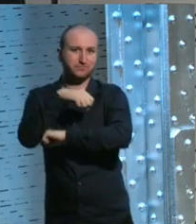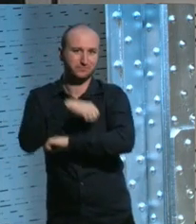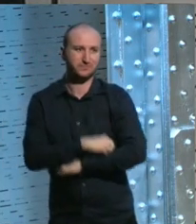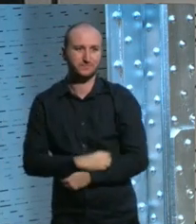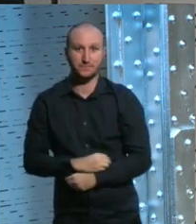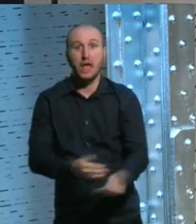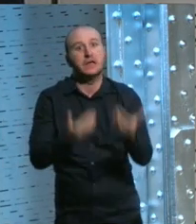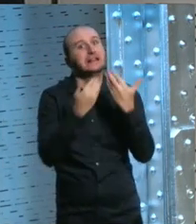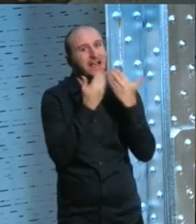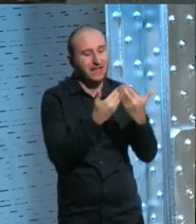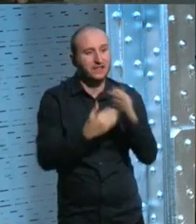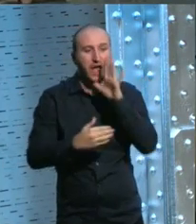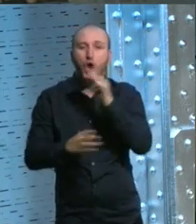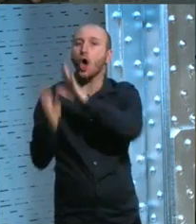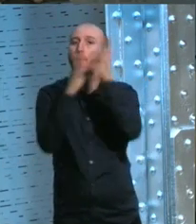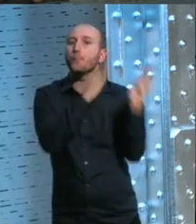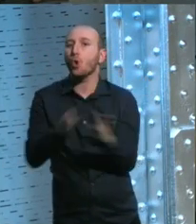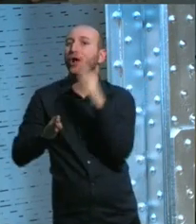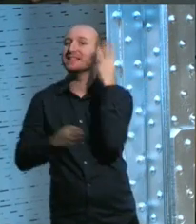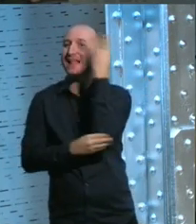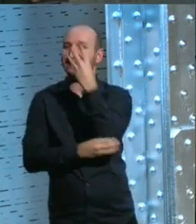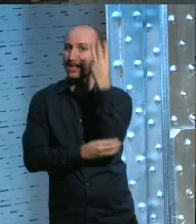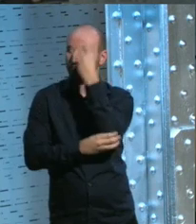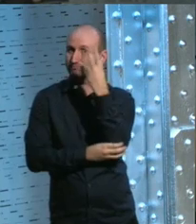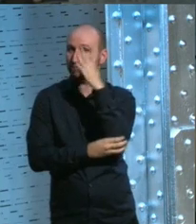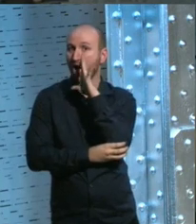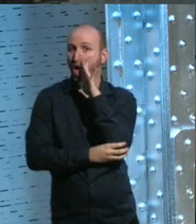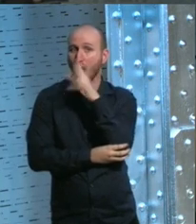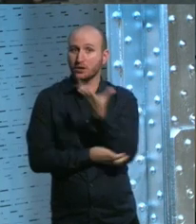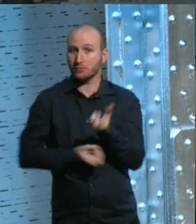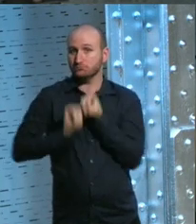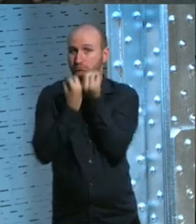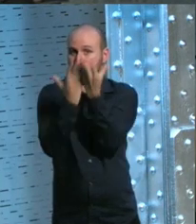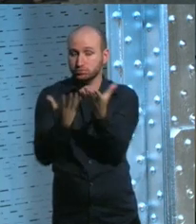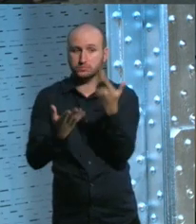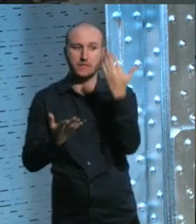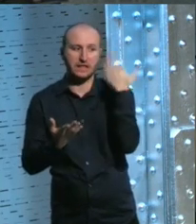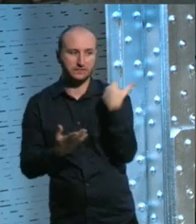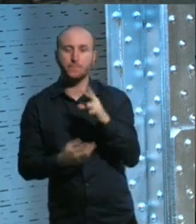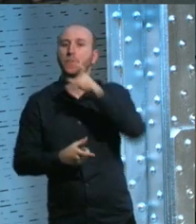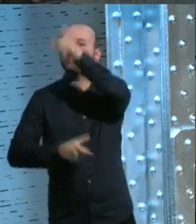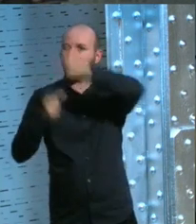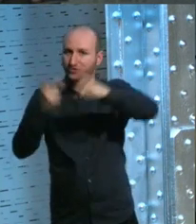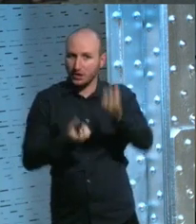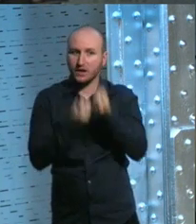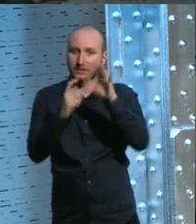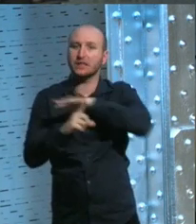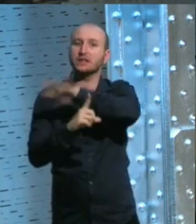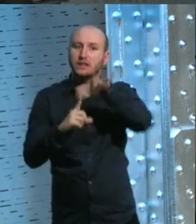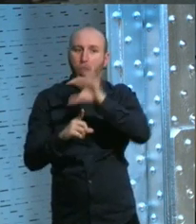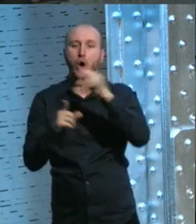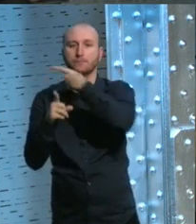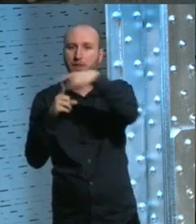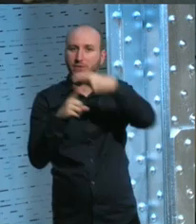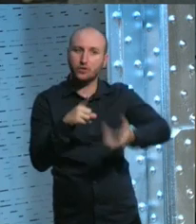Gracias. Gracias. Tercer bloque. Vamos a hablar, hemos visto personas, contextos, elementos